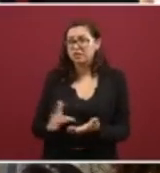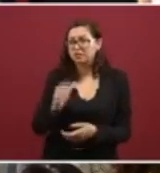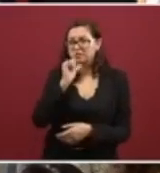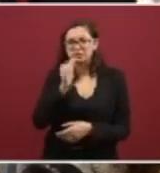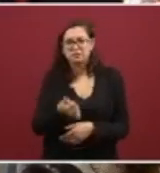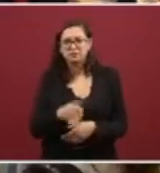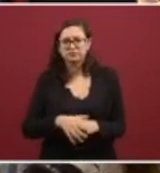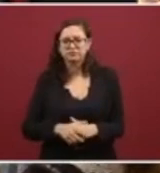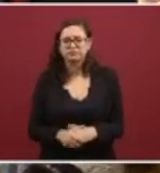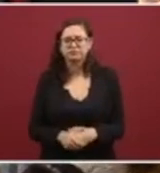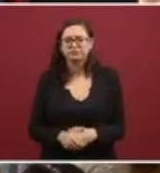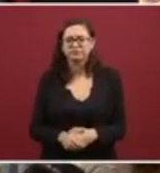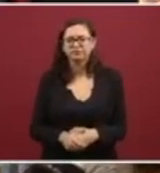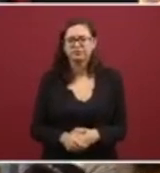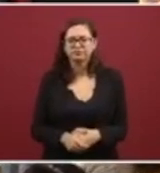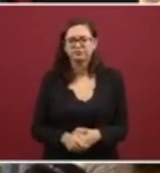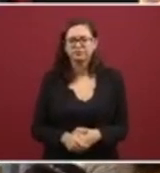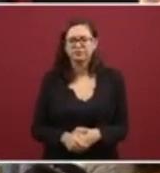¿Vale?